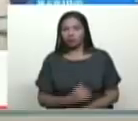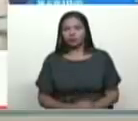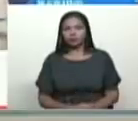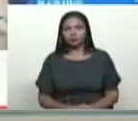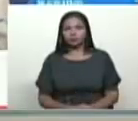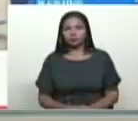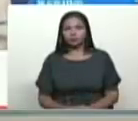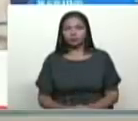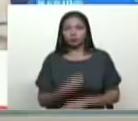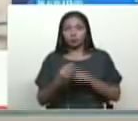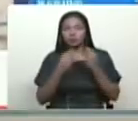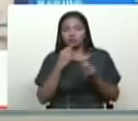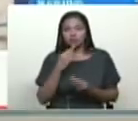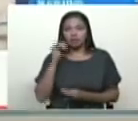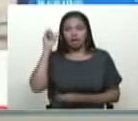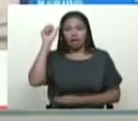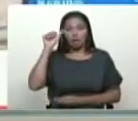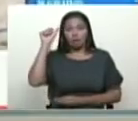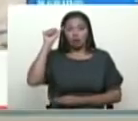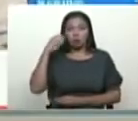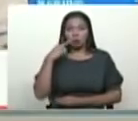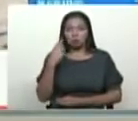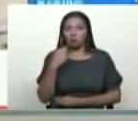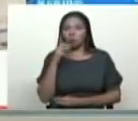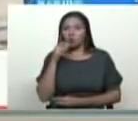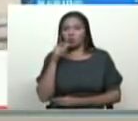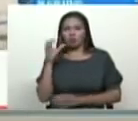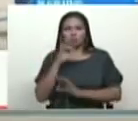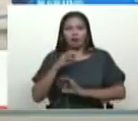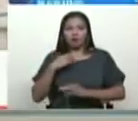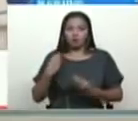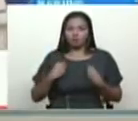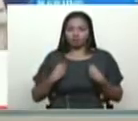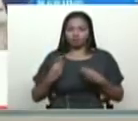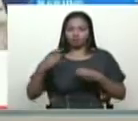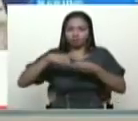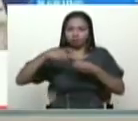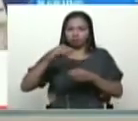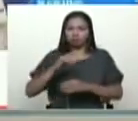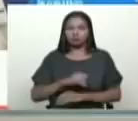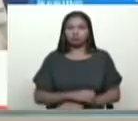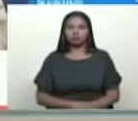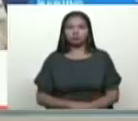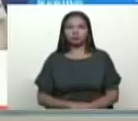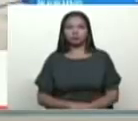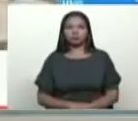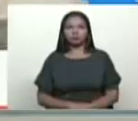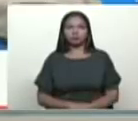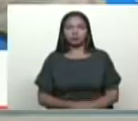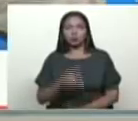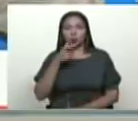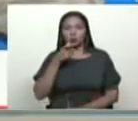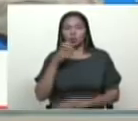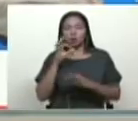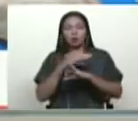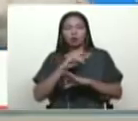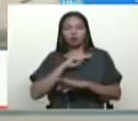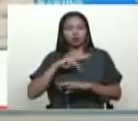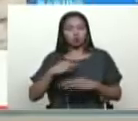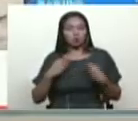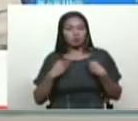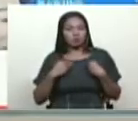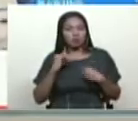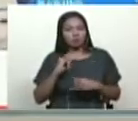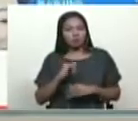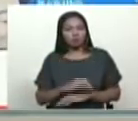Como dice la película, no me lo contaron, yo lo viví. No nos los contaron, nosotros los vivimos.